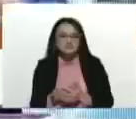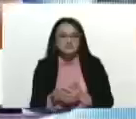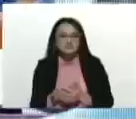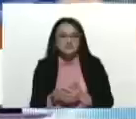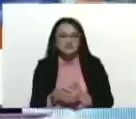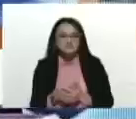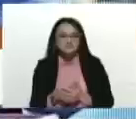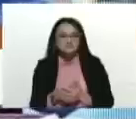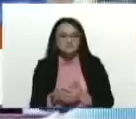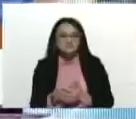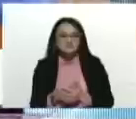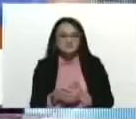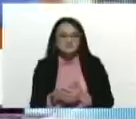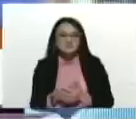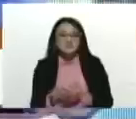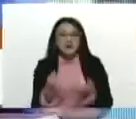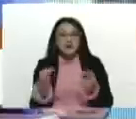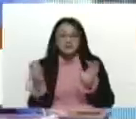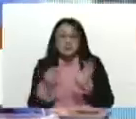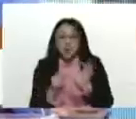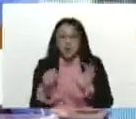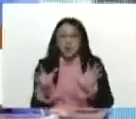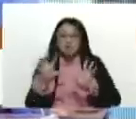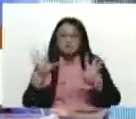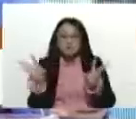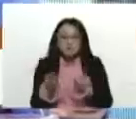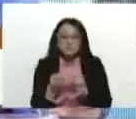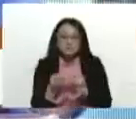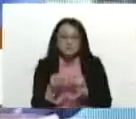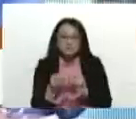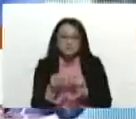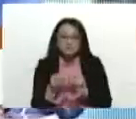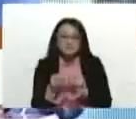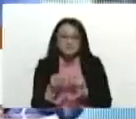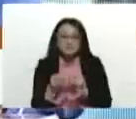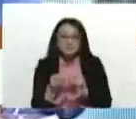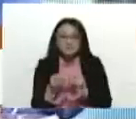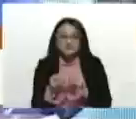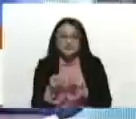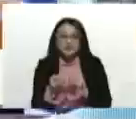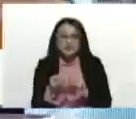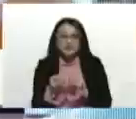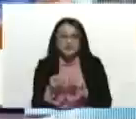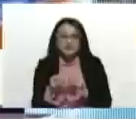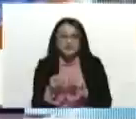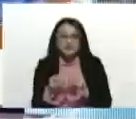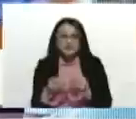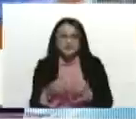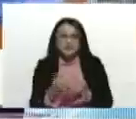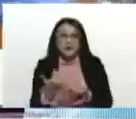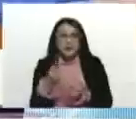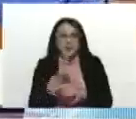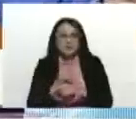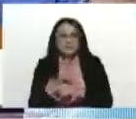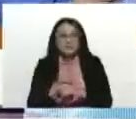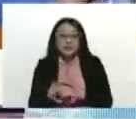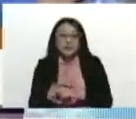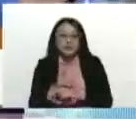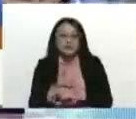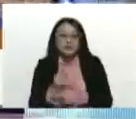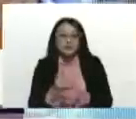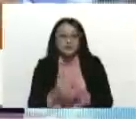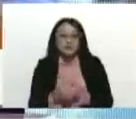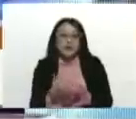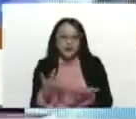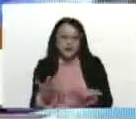de manera que uno pudiera así rápidamente concluir que ese decreto fue el instrumento que ellos usaron para todas estas